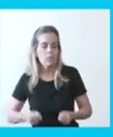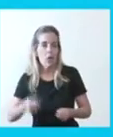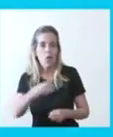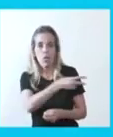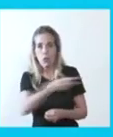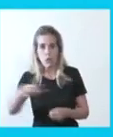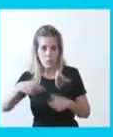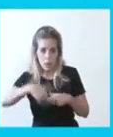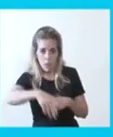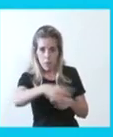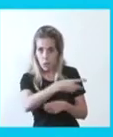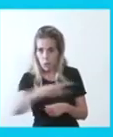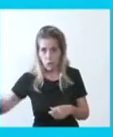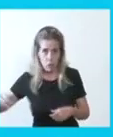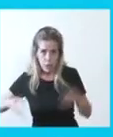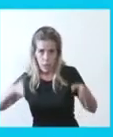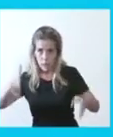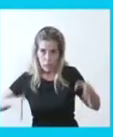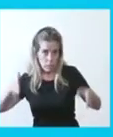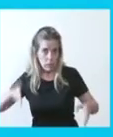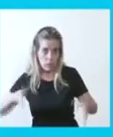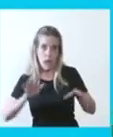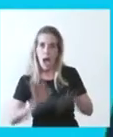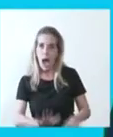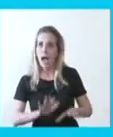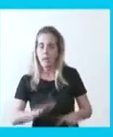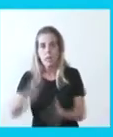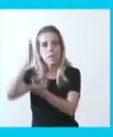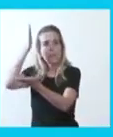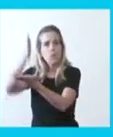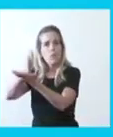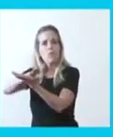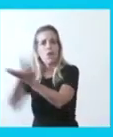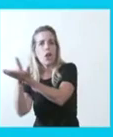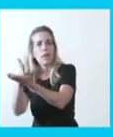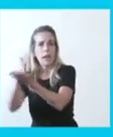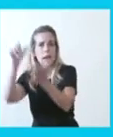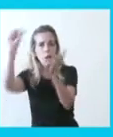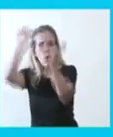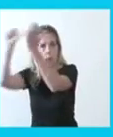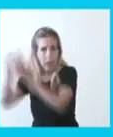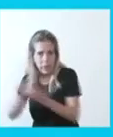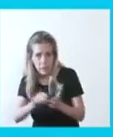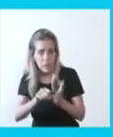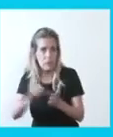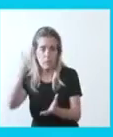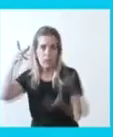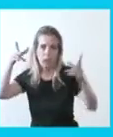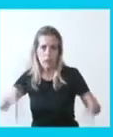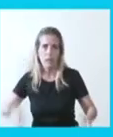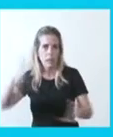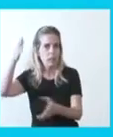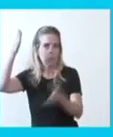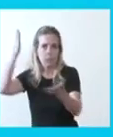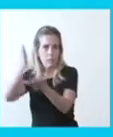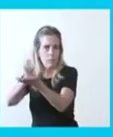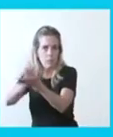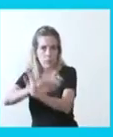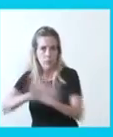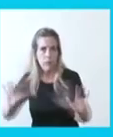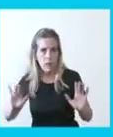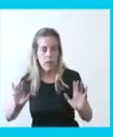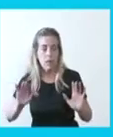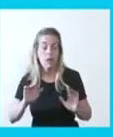próximos 15 días vamos a cerrar las fronteras y nadie podrá ingresar a la Argentina, salvo obviamente